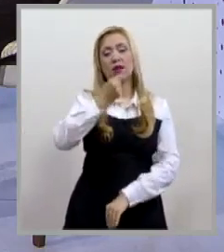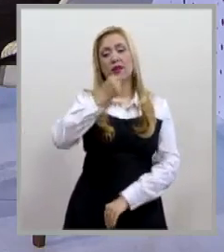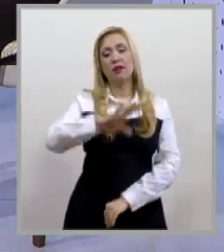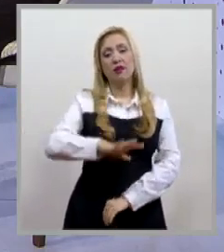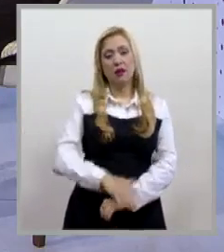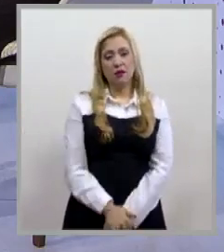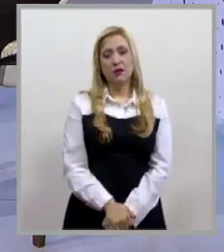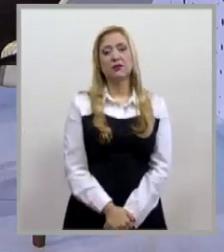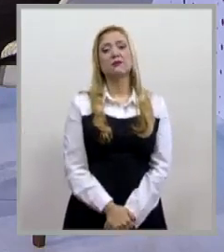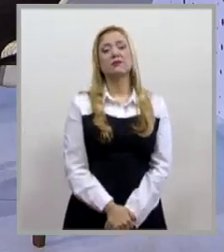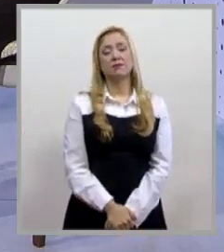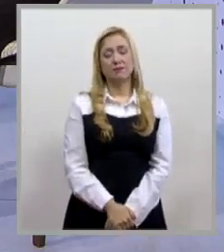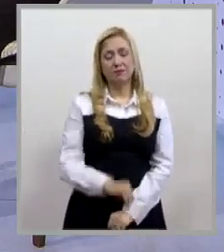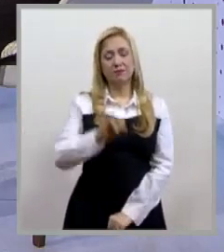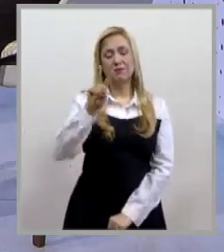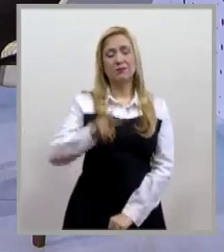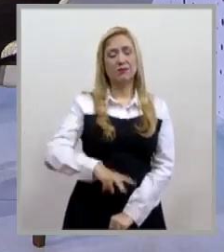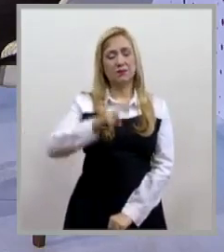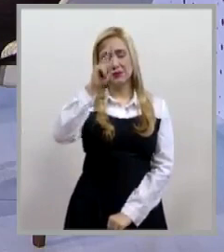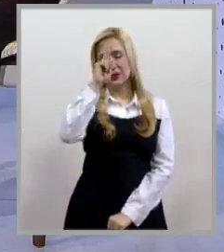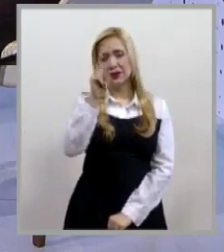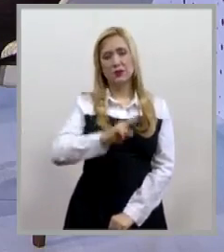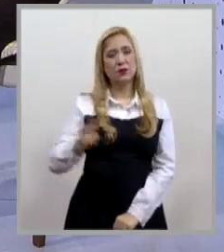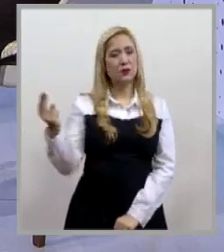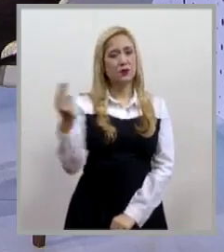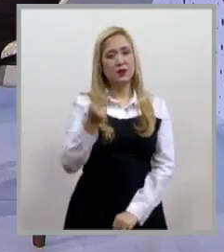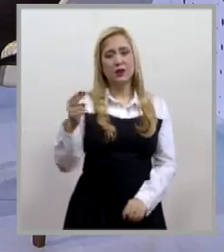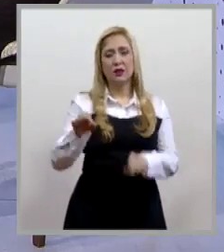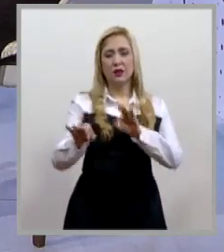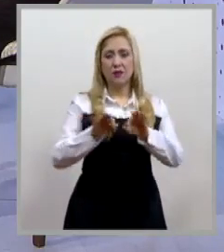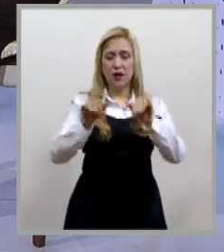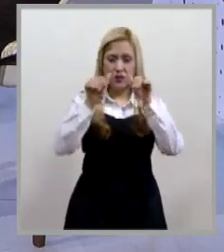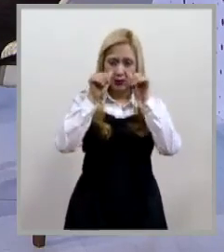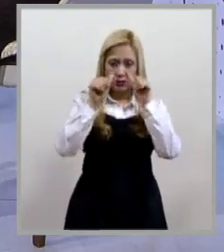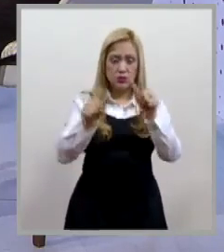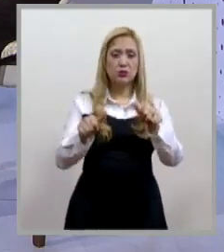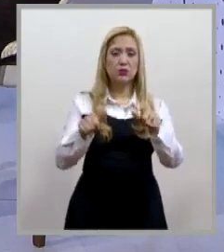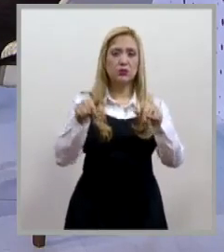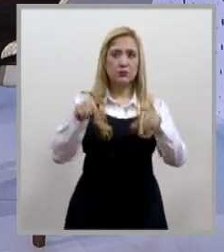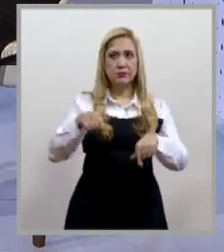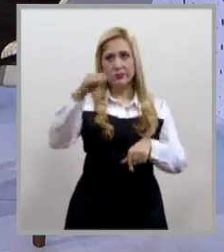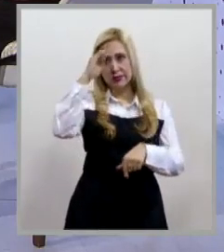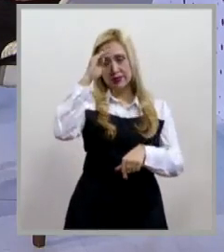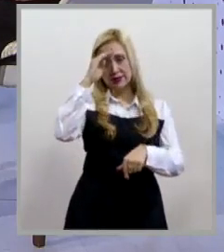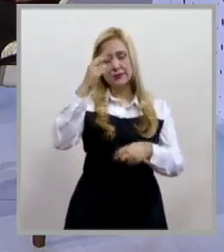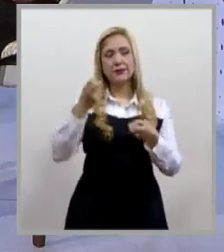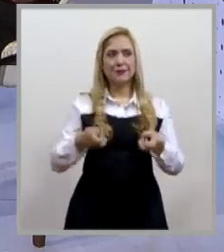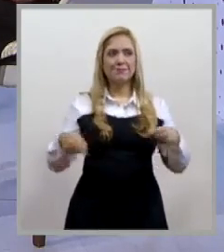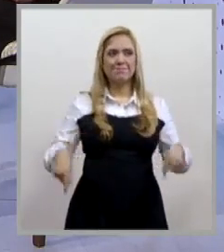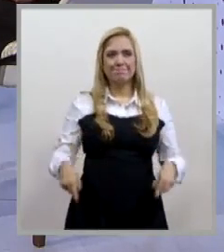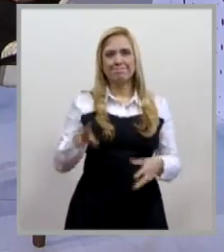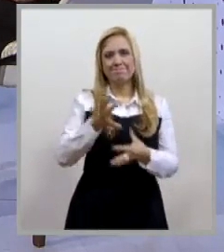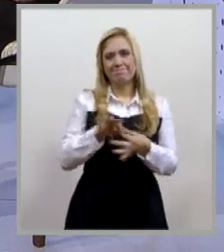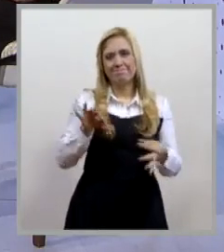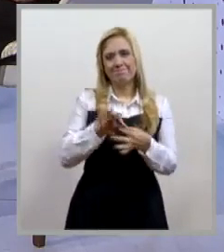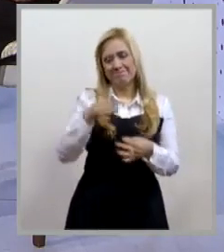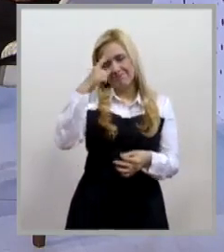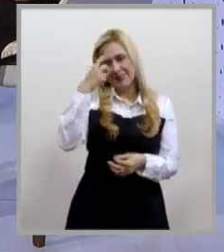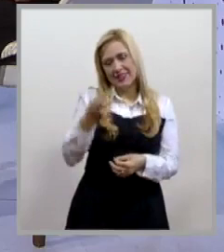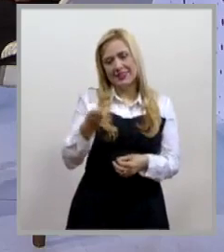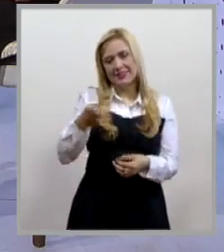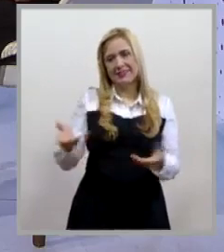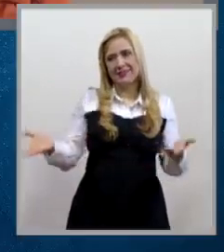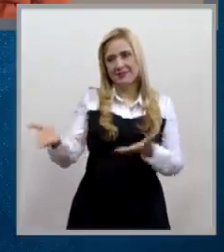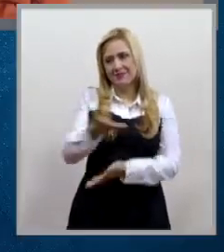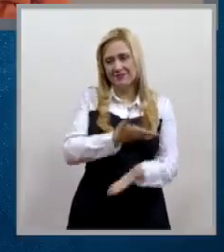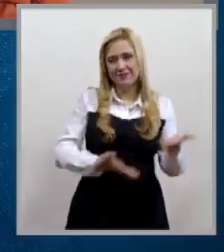más extrema y que es urgente seguir trabajando, reflexionando, y para eso están estos espacios, entre muchos otros, obviamente, destinados